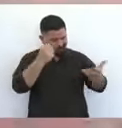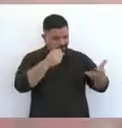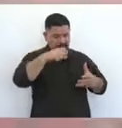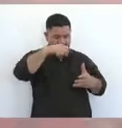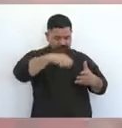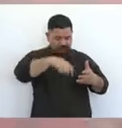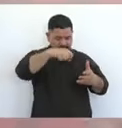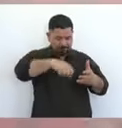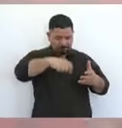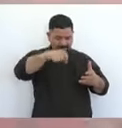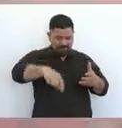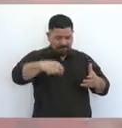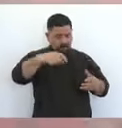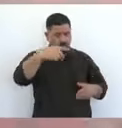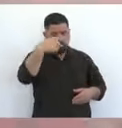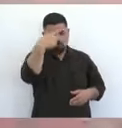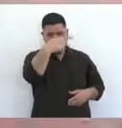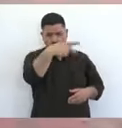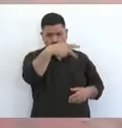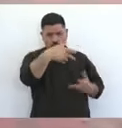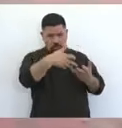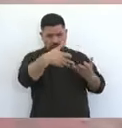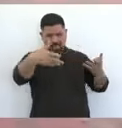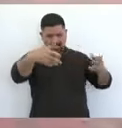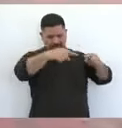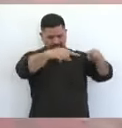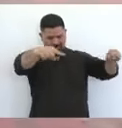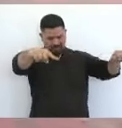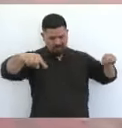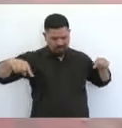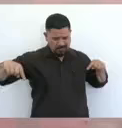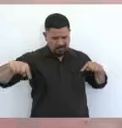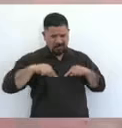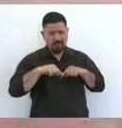en su parcela,